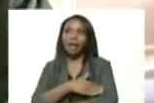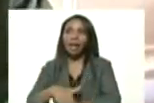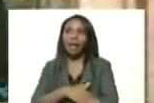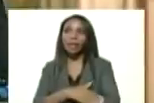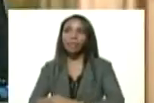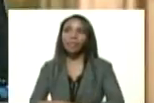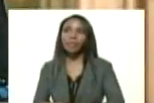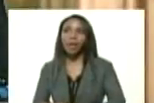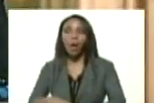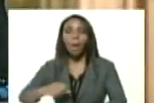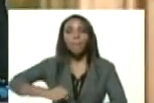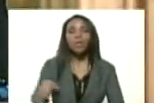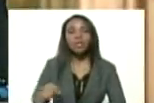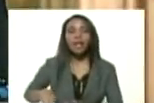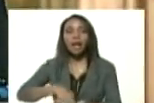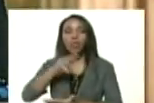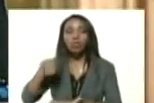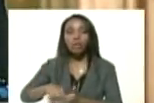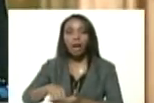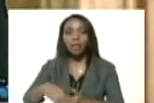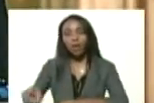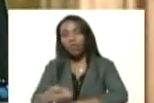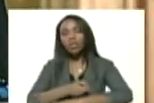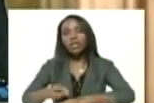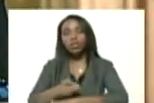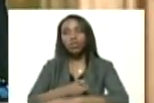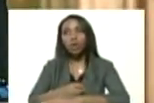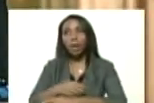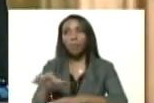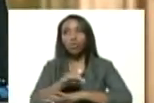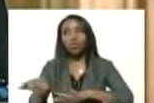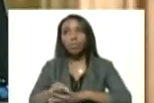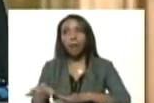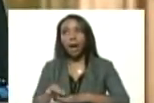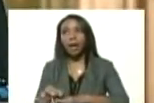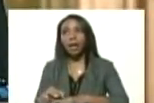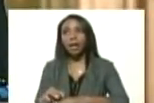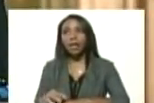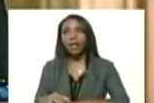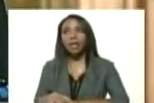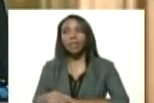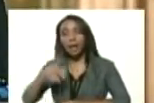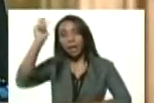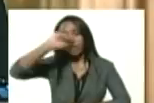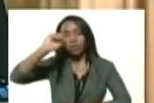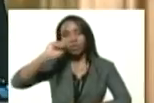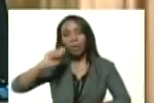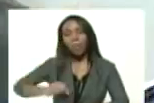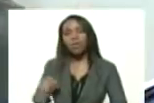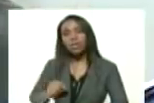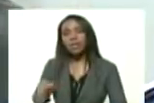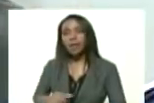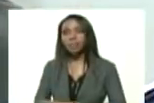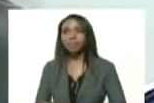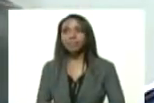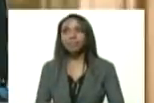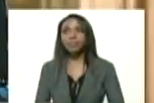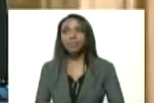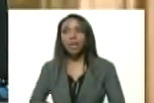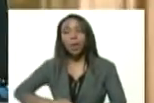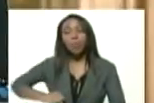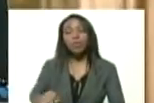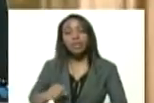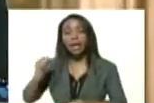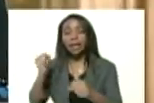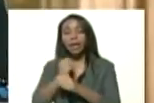policía nacional policías de gobernaciones policías municipales policías con cachucha policías con pompa policía